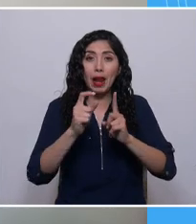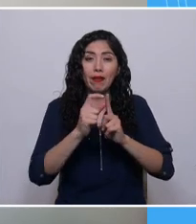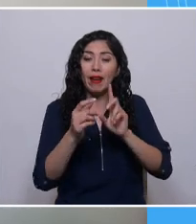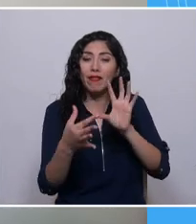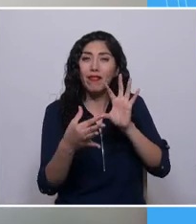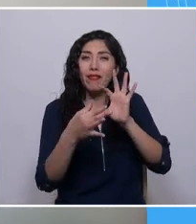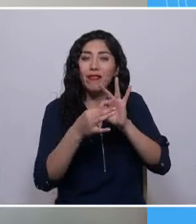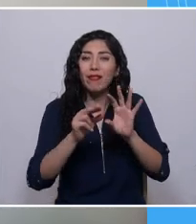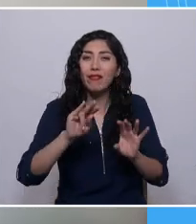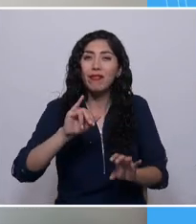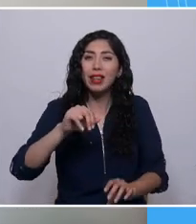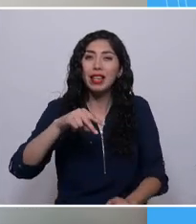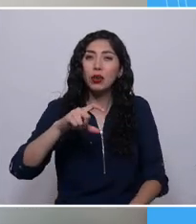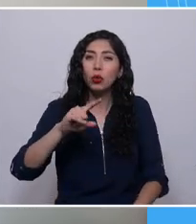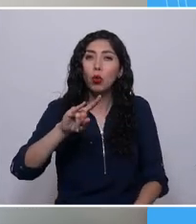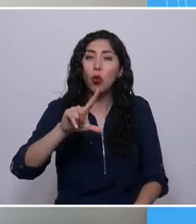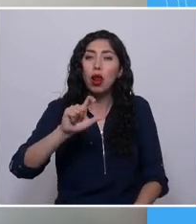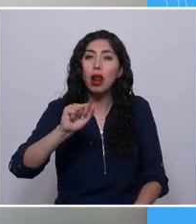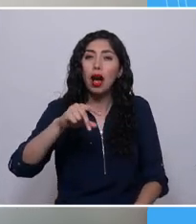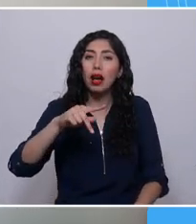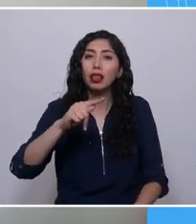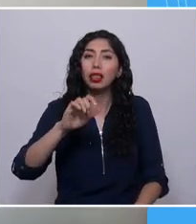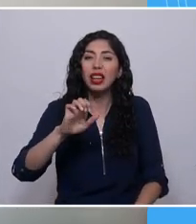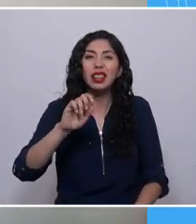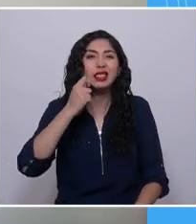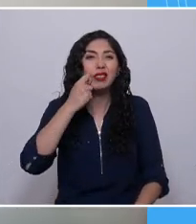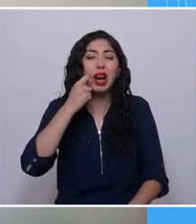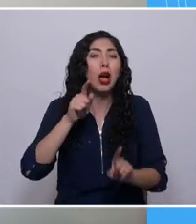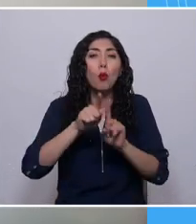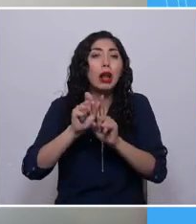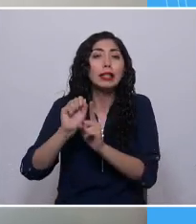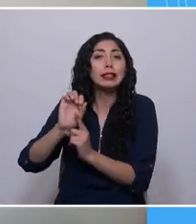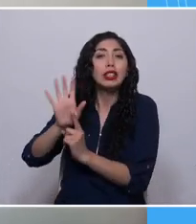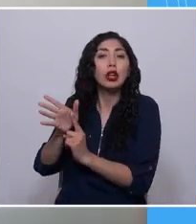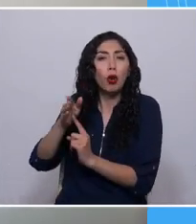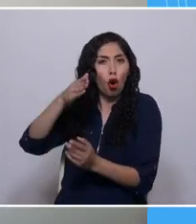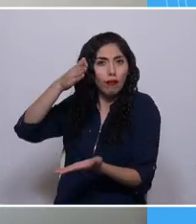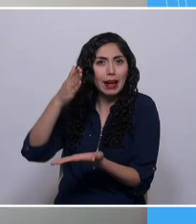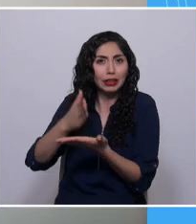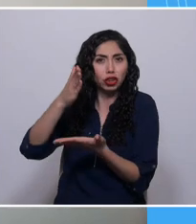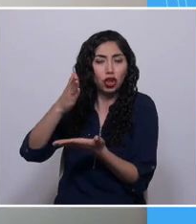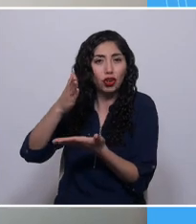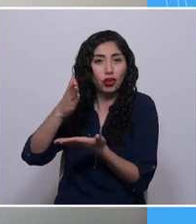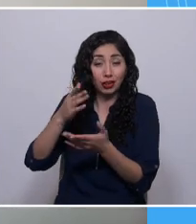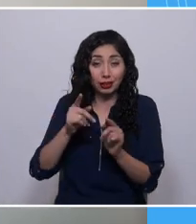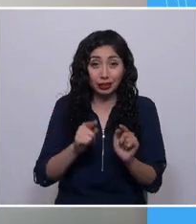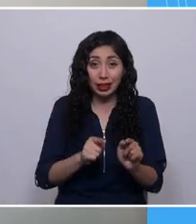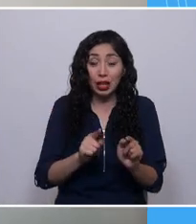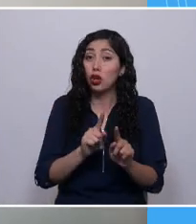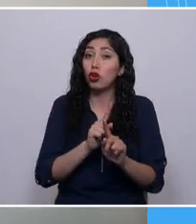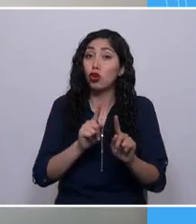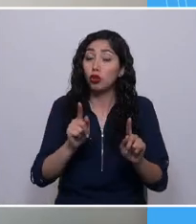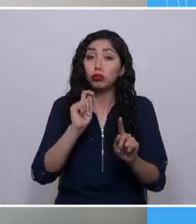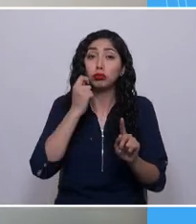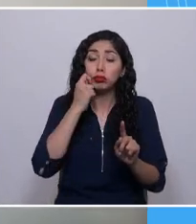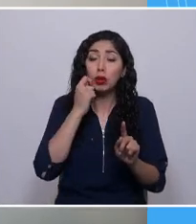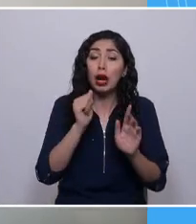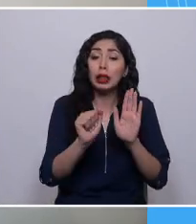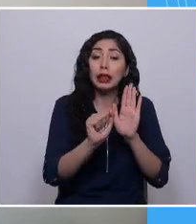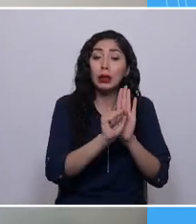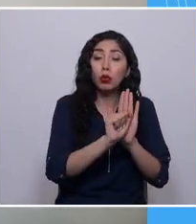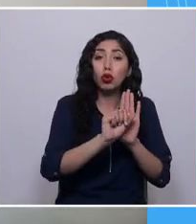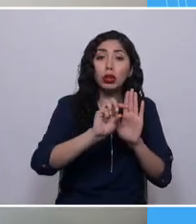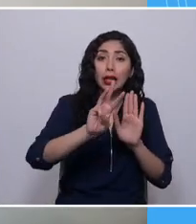en un sentido gramatical, como sinónimo de obligatorias, y no según la definición especial establecida en el artículo 3, letra